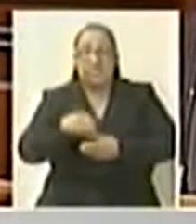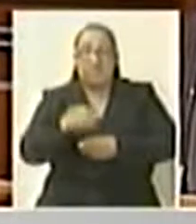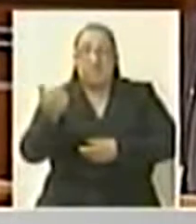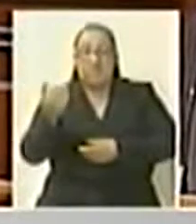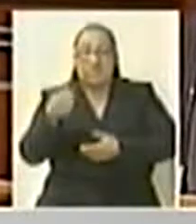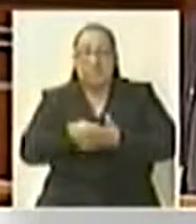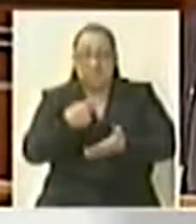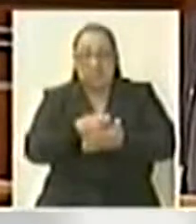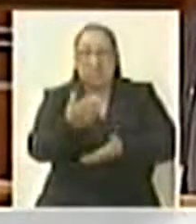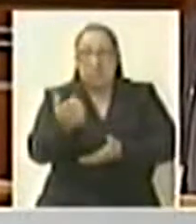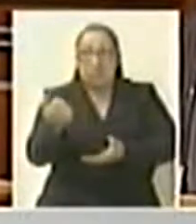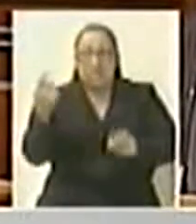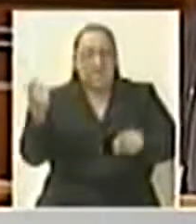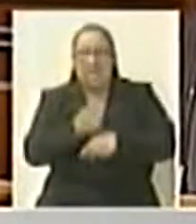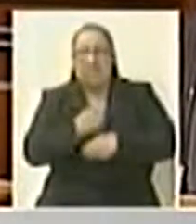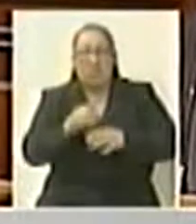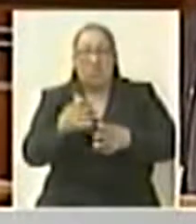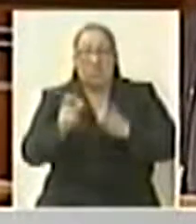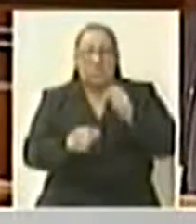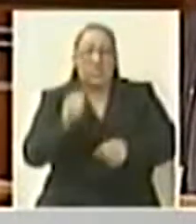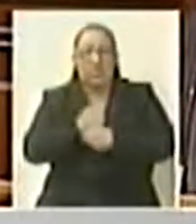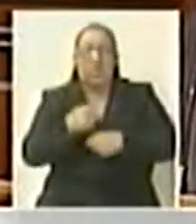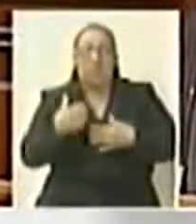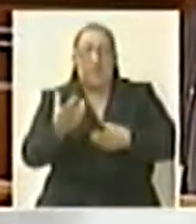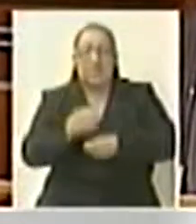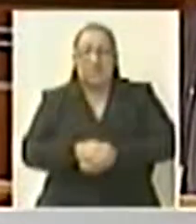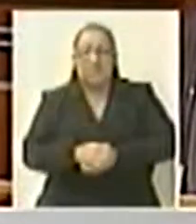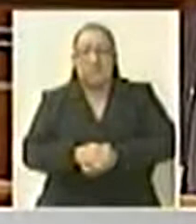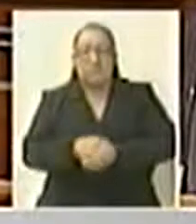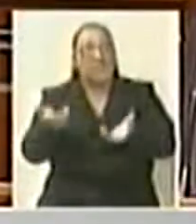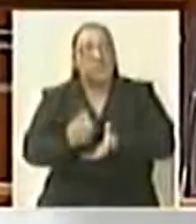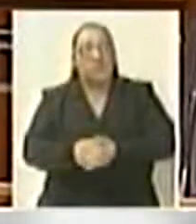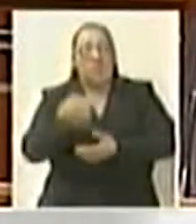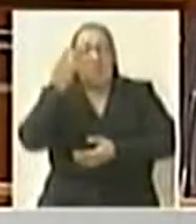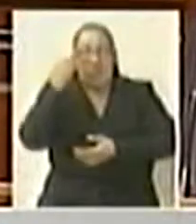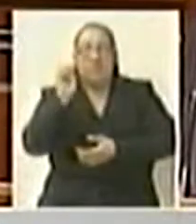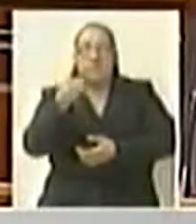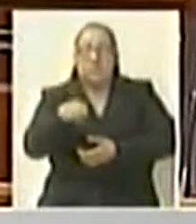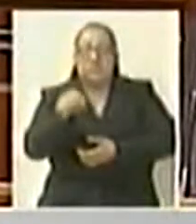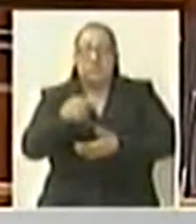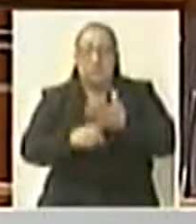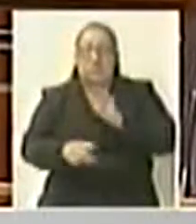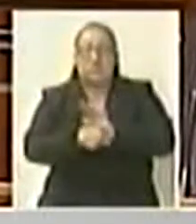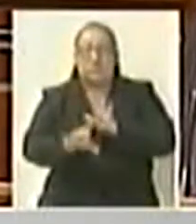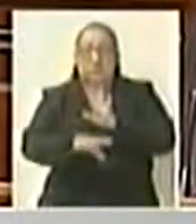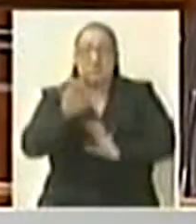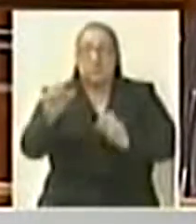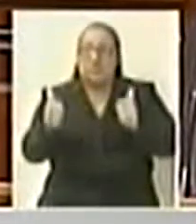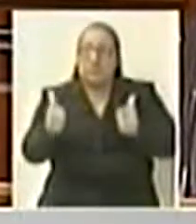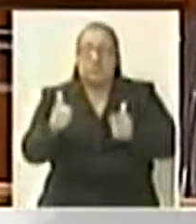jubilación y de inmediato, como cualquier trabajador, pueda recibir su pensión. Eso, esta ley tiene que salir